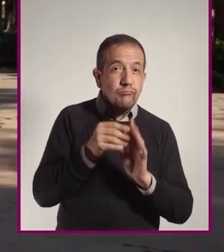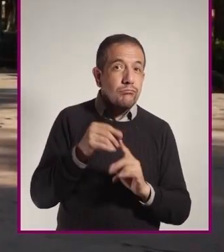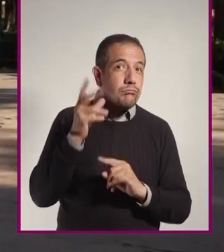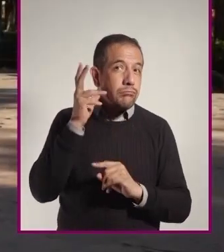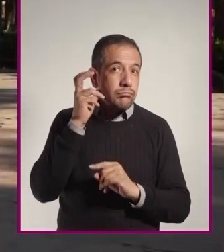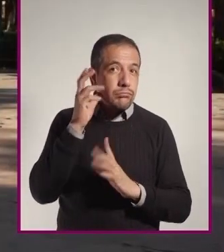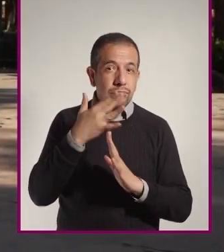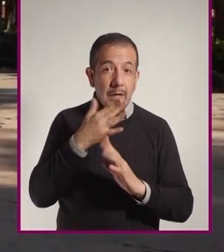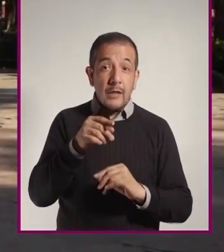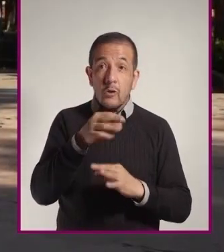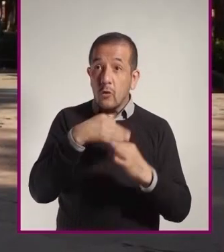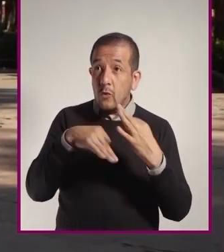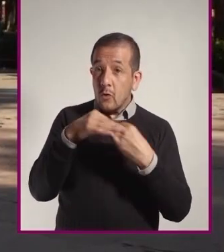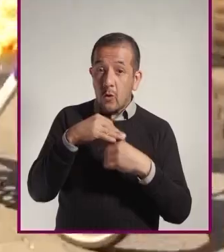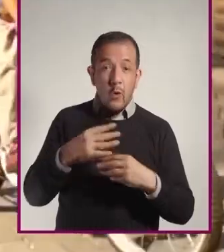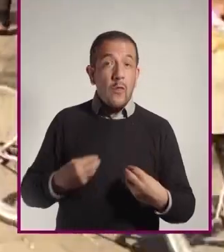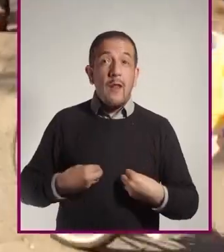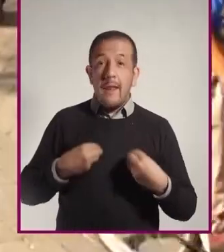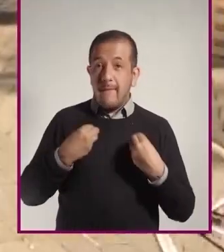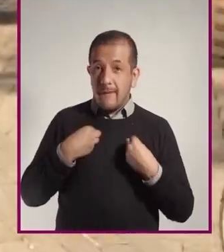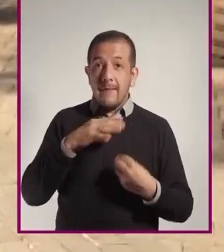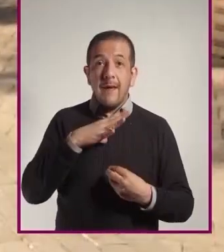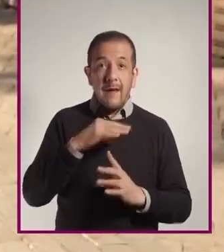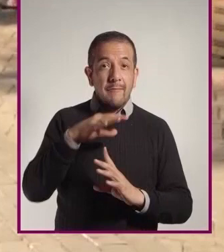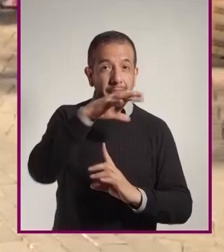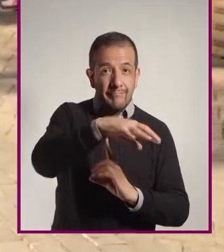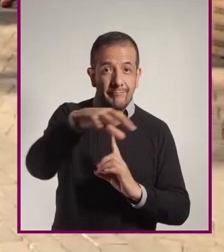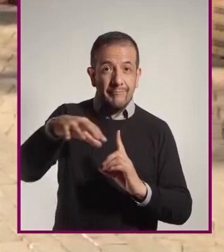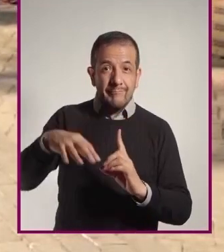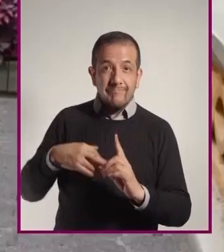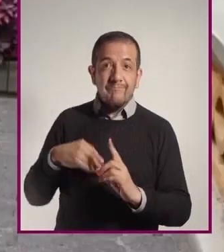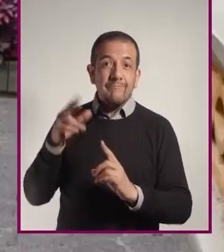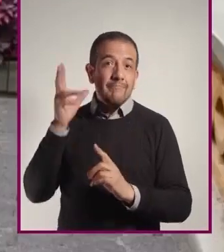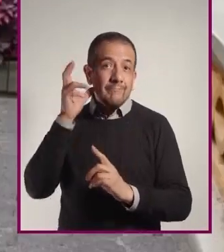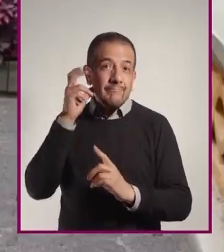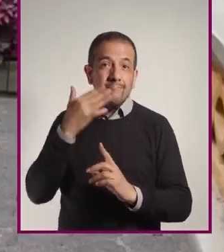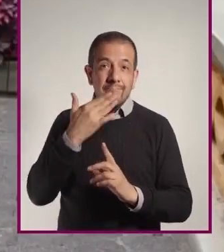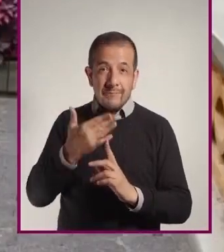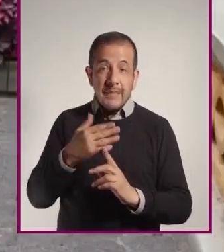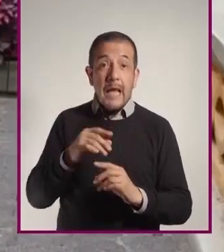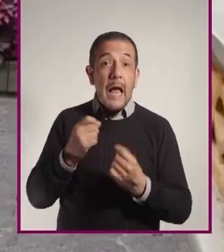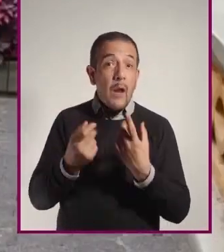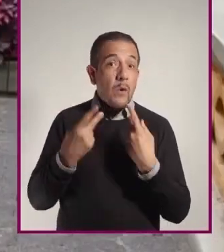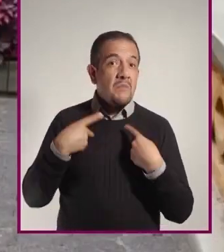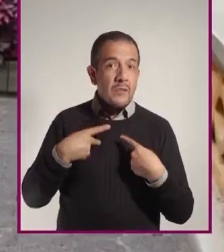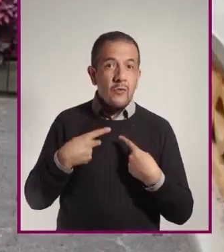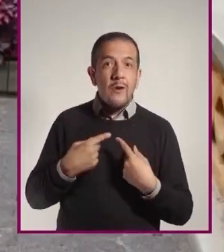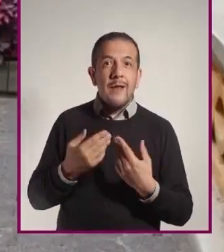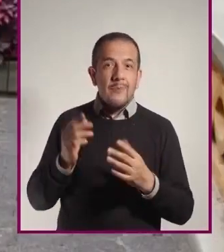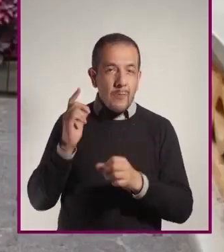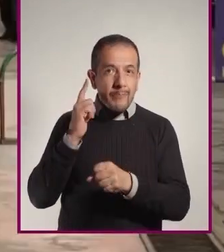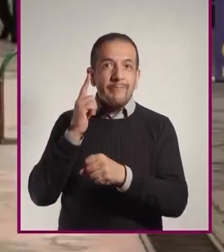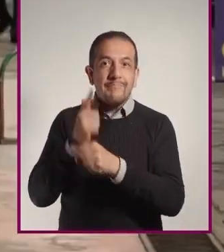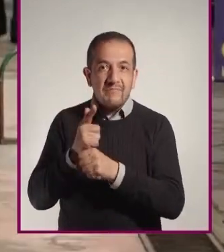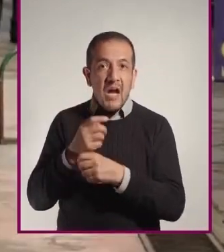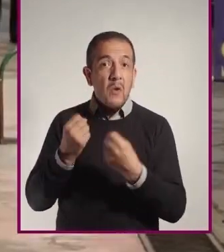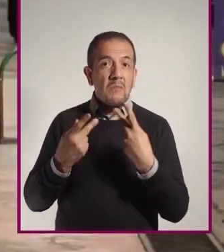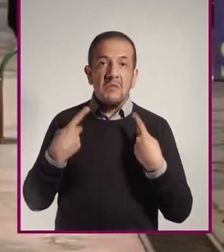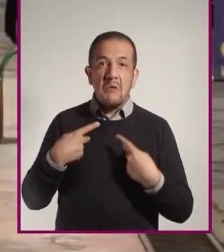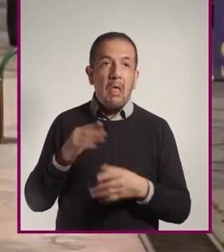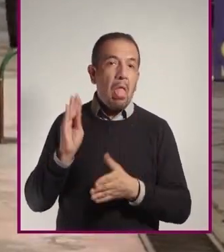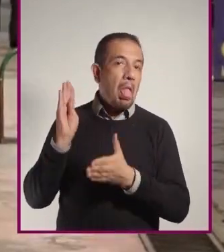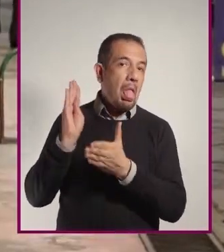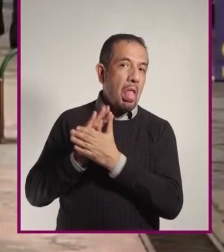especies vivas están influenciadas por el paisaje sonoro que las rodea, sean conscientes de ello o no. Debido